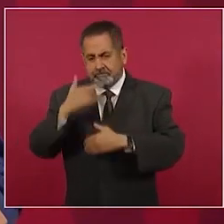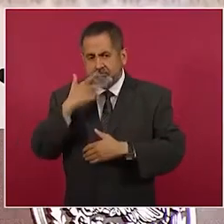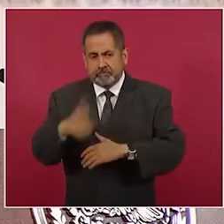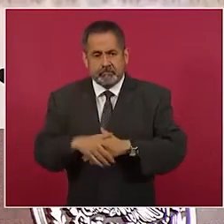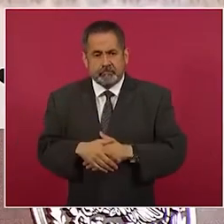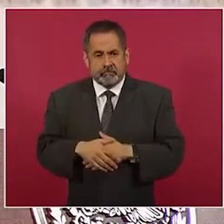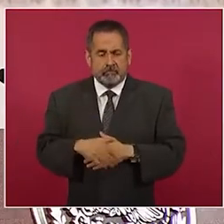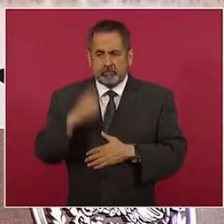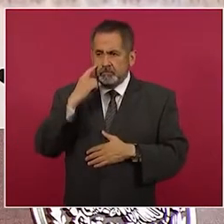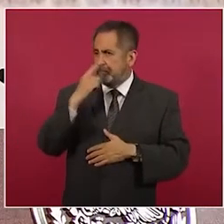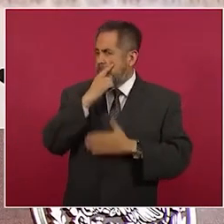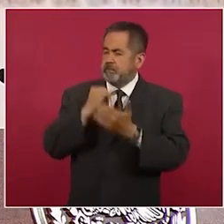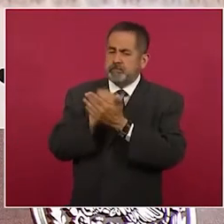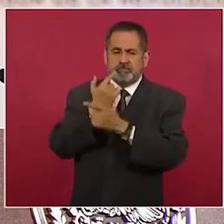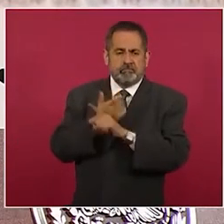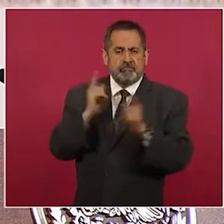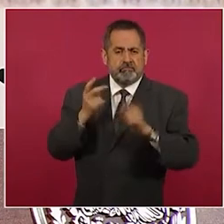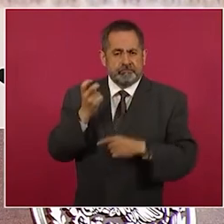la vía democrática.